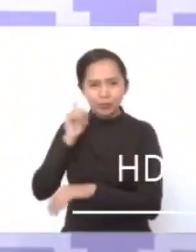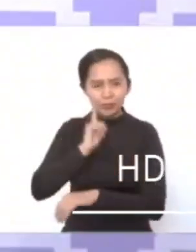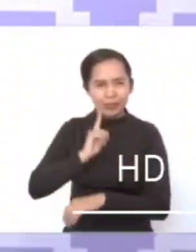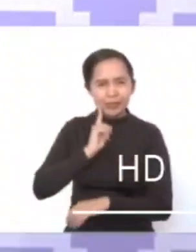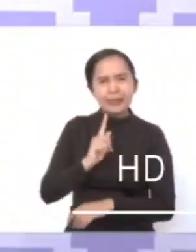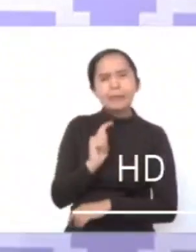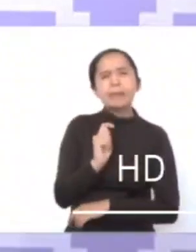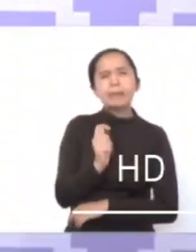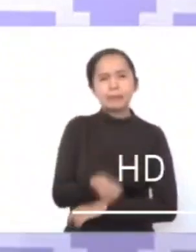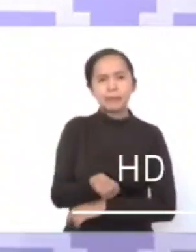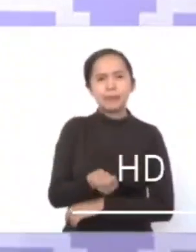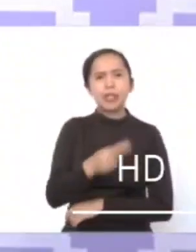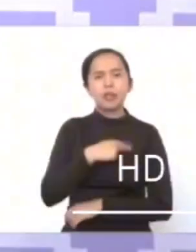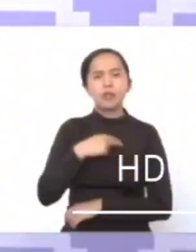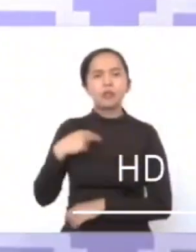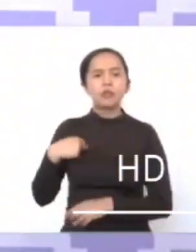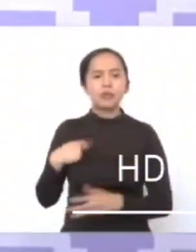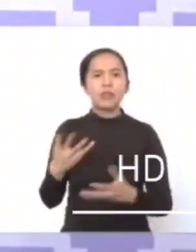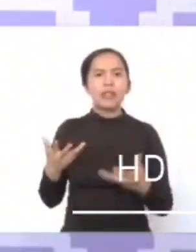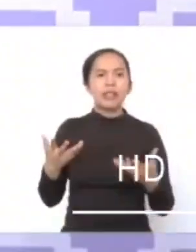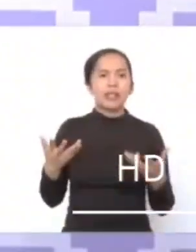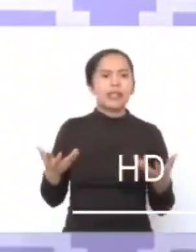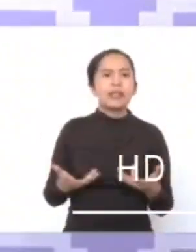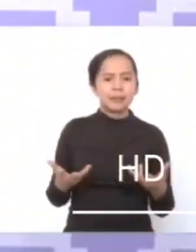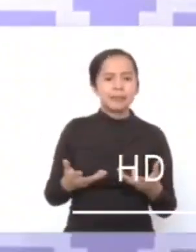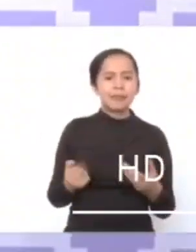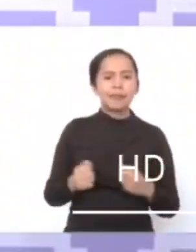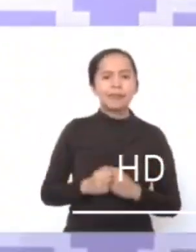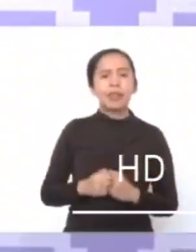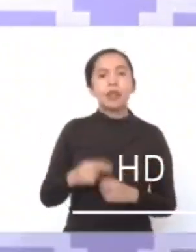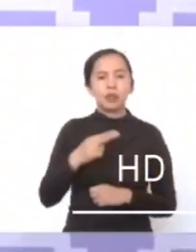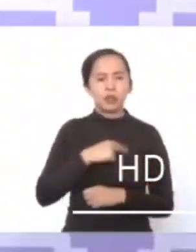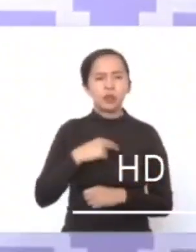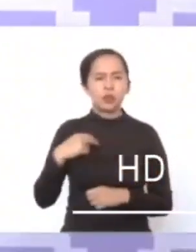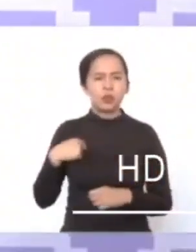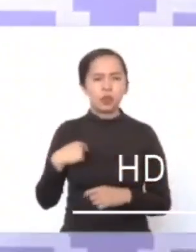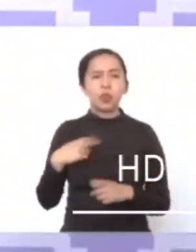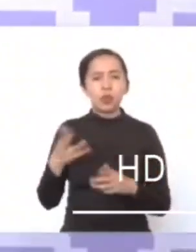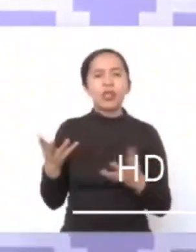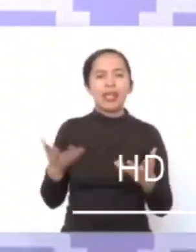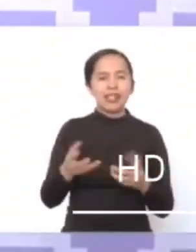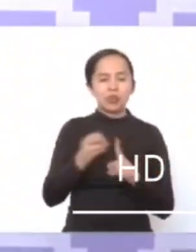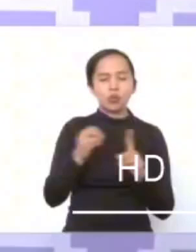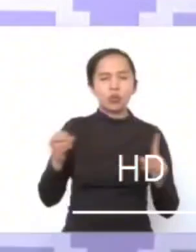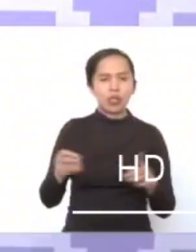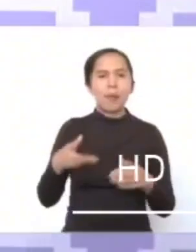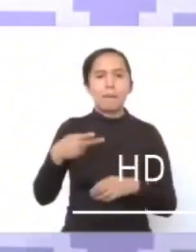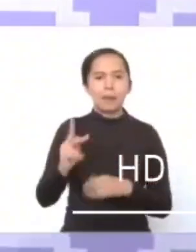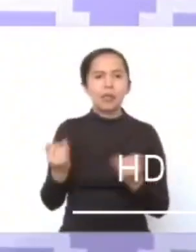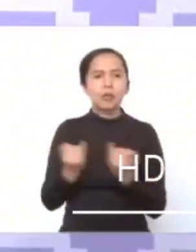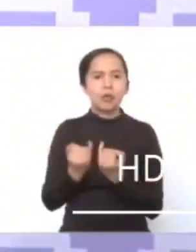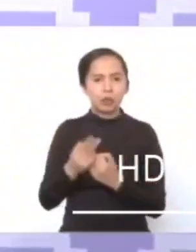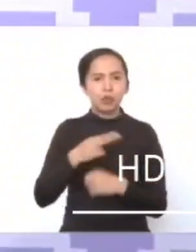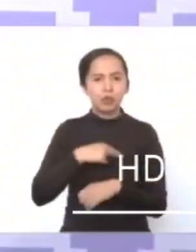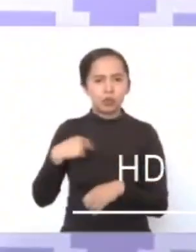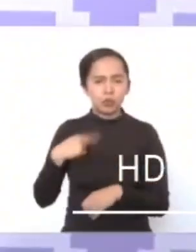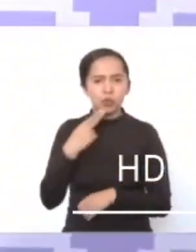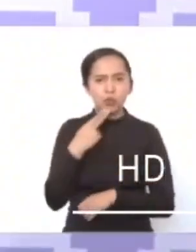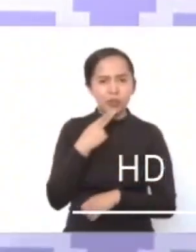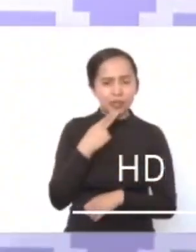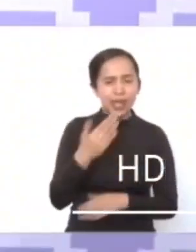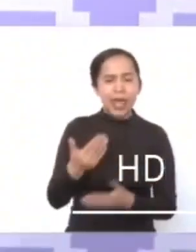que realizáramos, las organizamos, pero también las realizamos, políticas integrales para